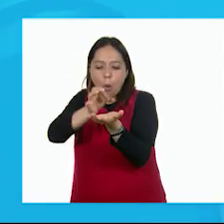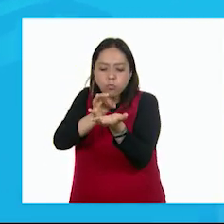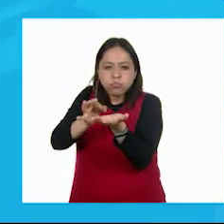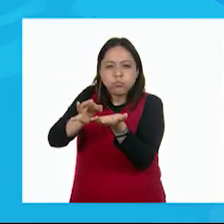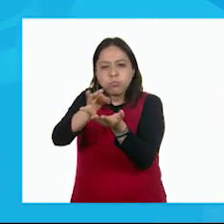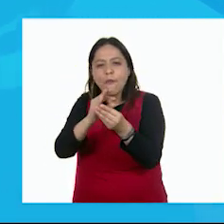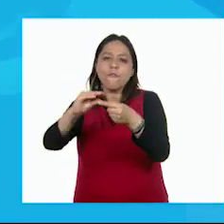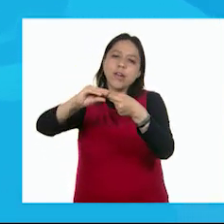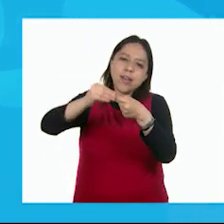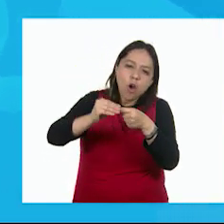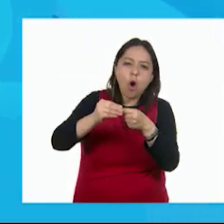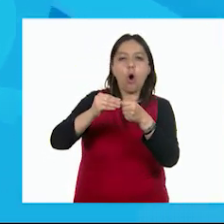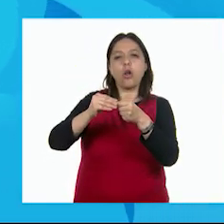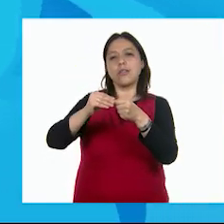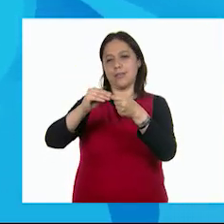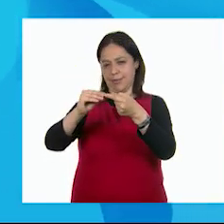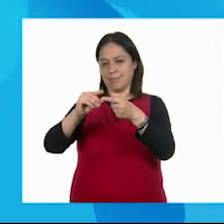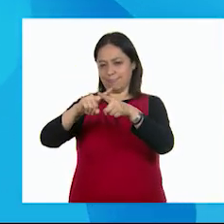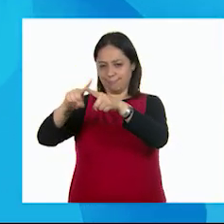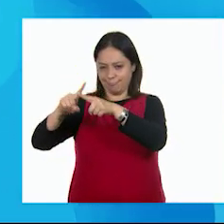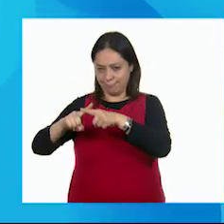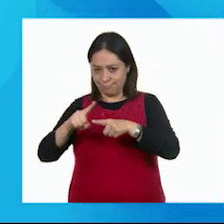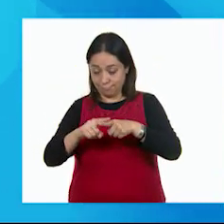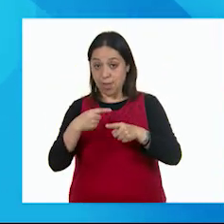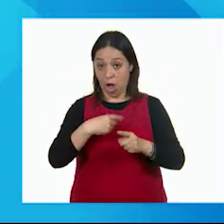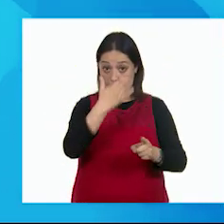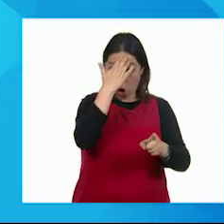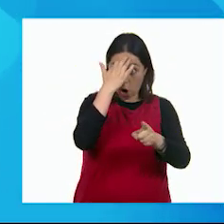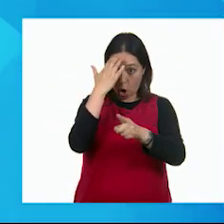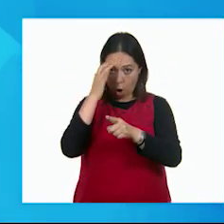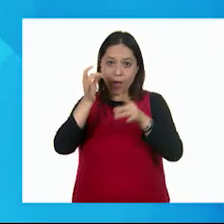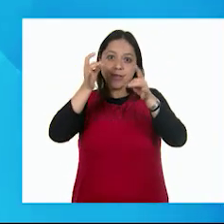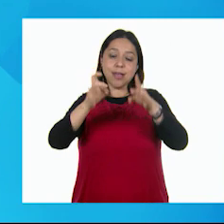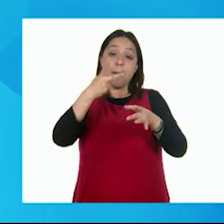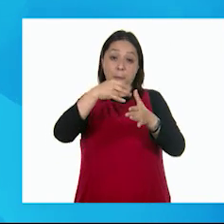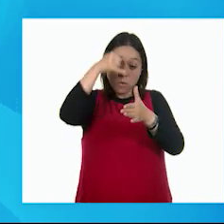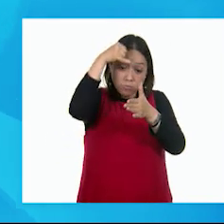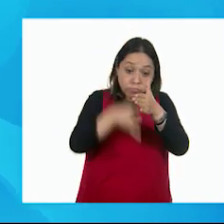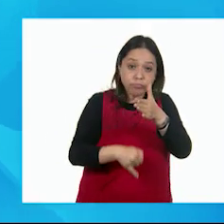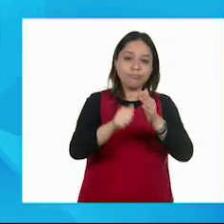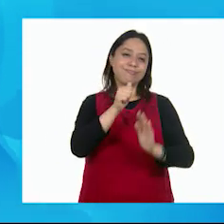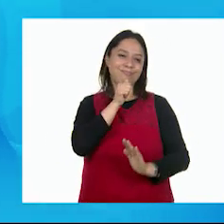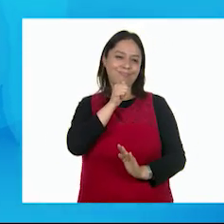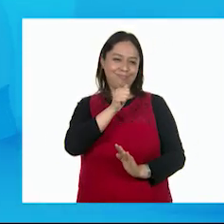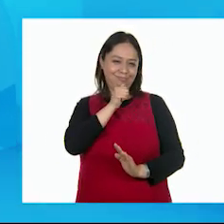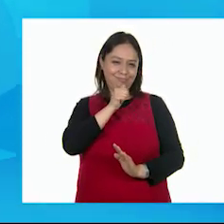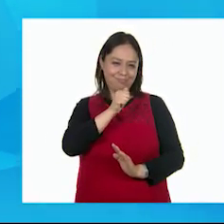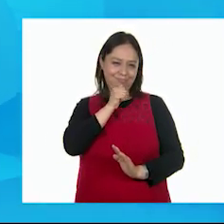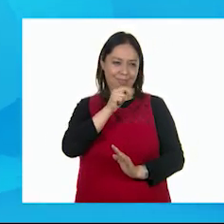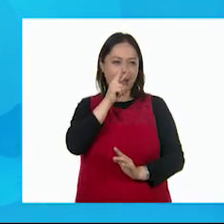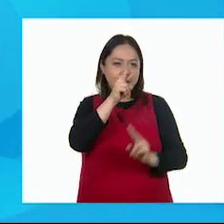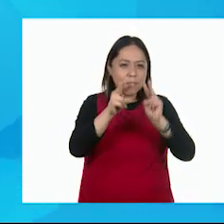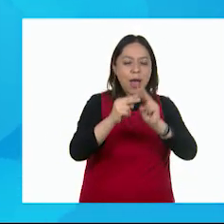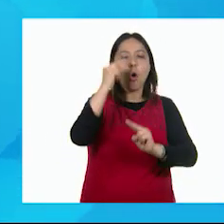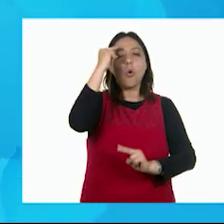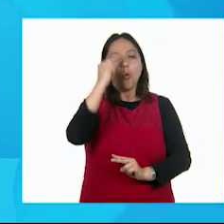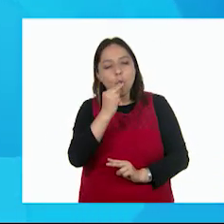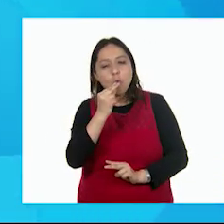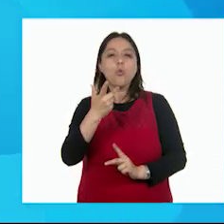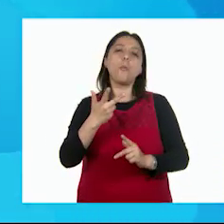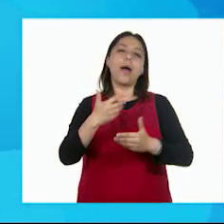Sin embargo, no los hemos estudiado a profundidad. Pudimos observar ahí en frutas, las frutas que tú ya mencionaste, Ale. Las uvas,